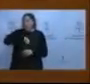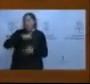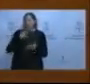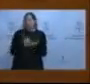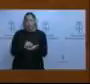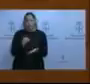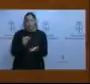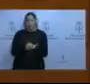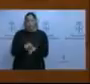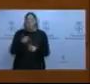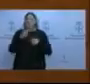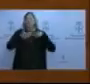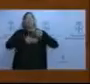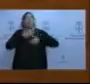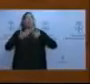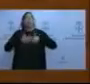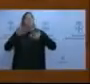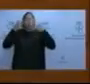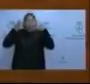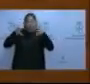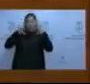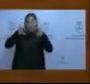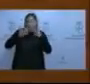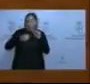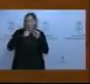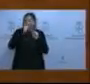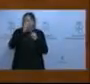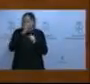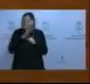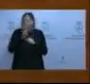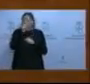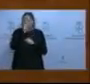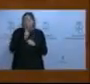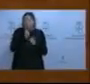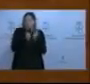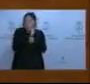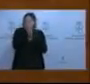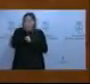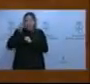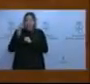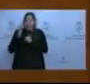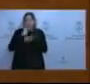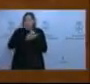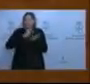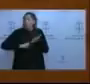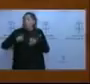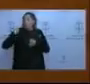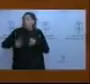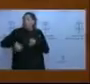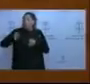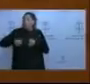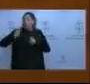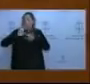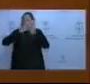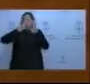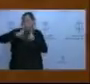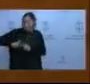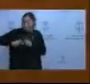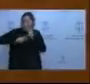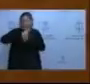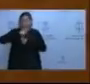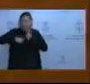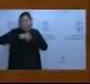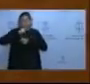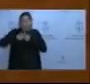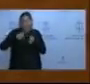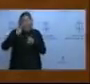de recomendaciones de ejercicios anteriores. En muchos informes habituales, como el de la Cuenta General, se repiten año tras año. Y